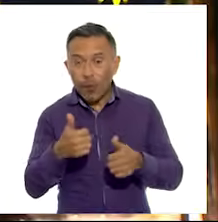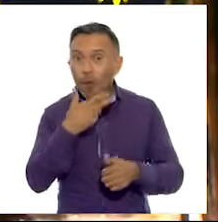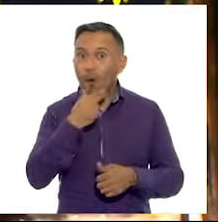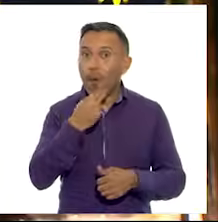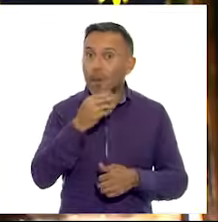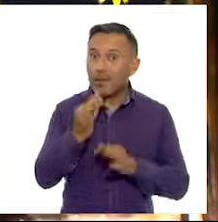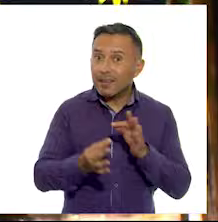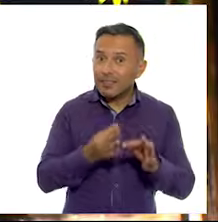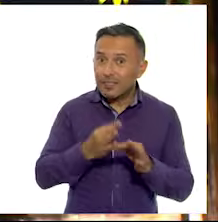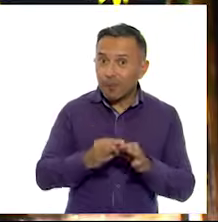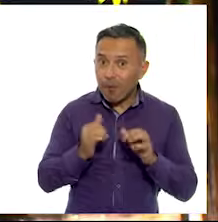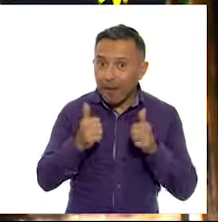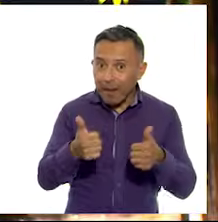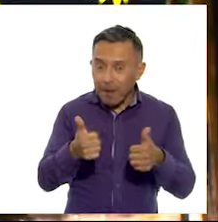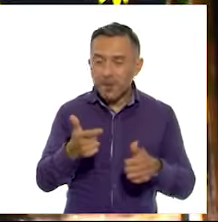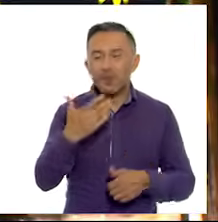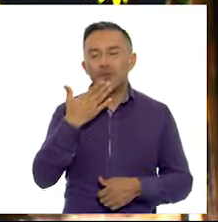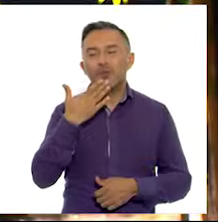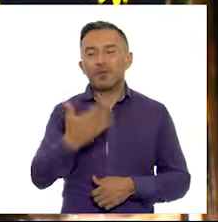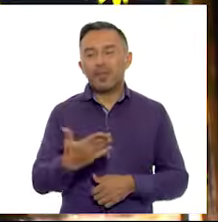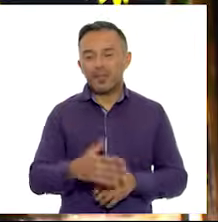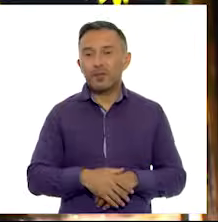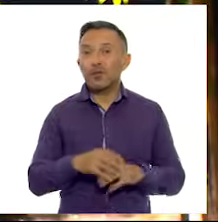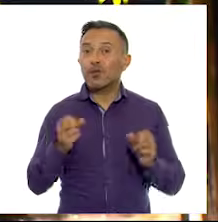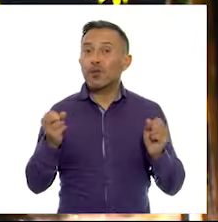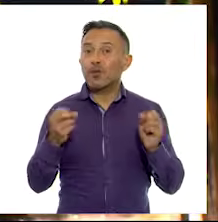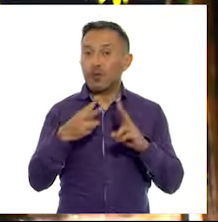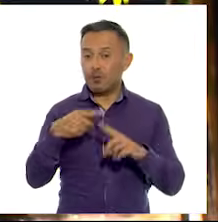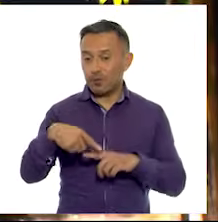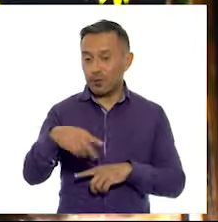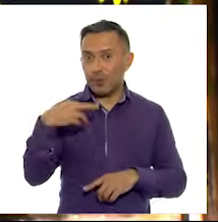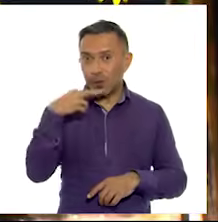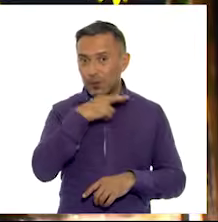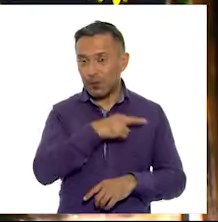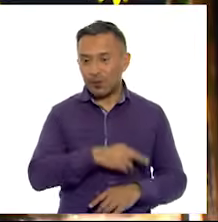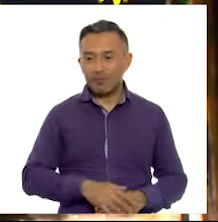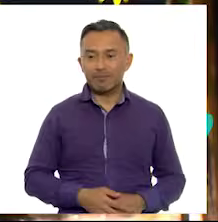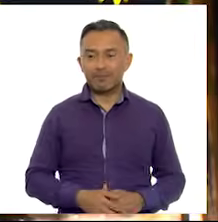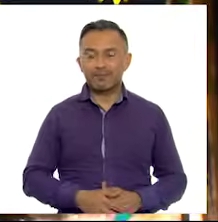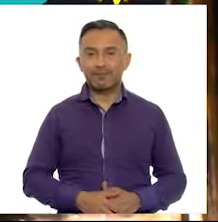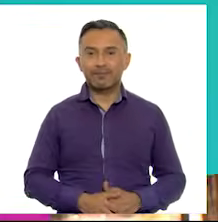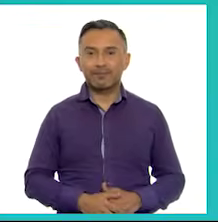¡Muy bien! ¡Nos vemos pronto!